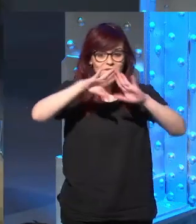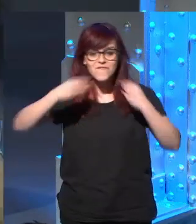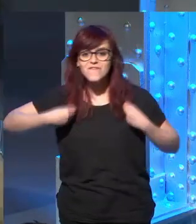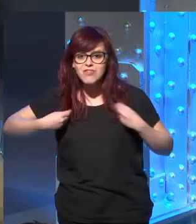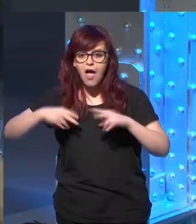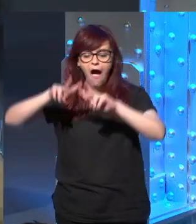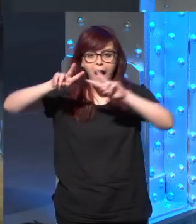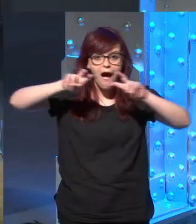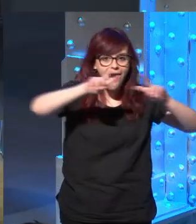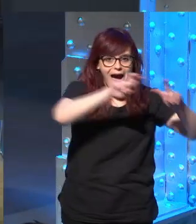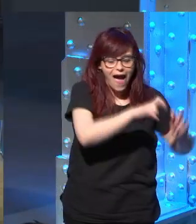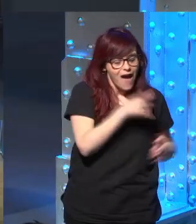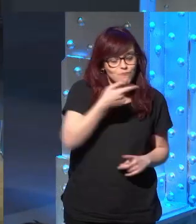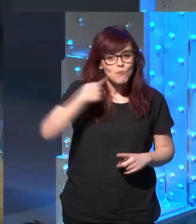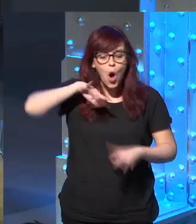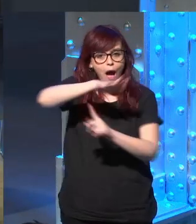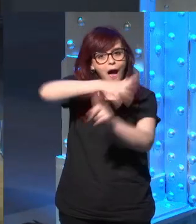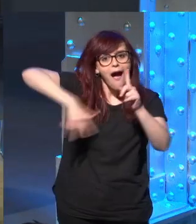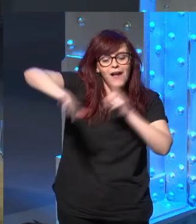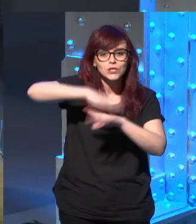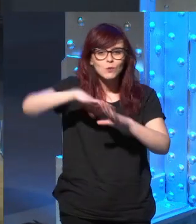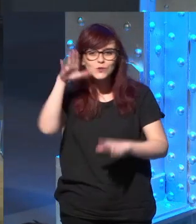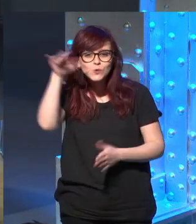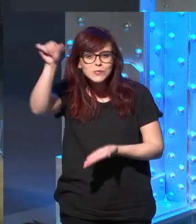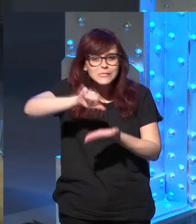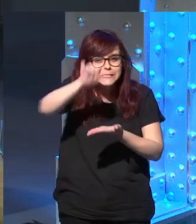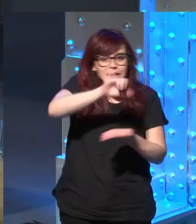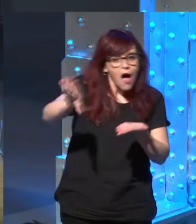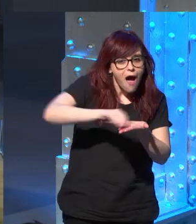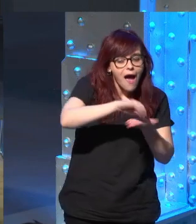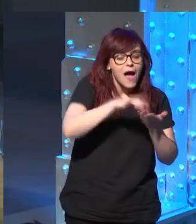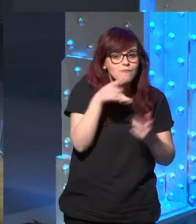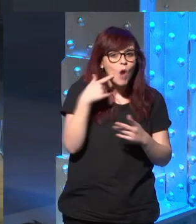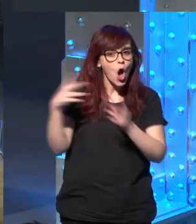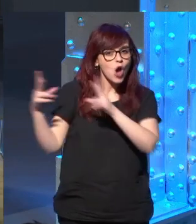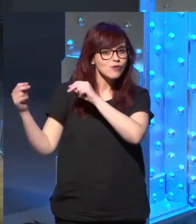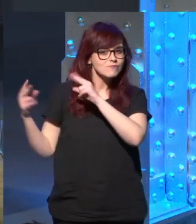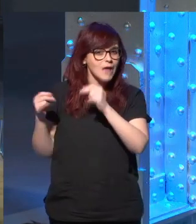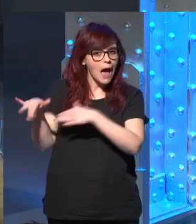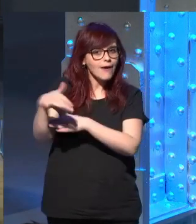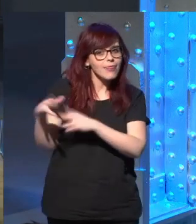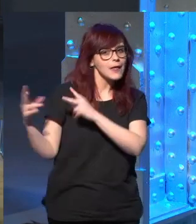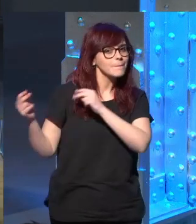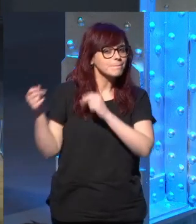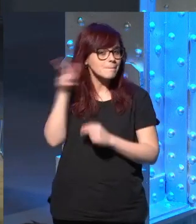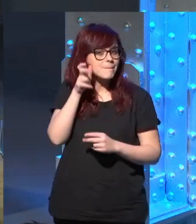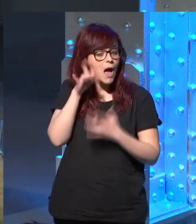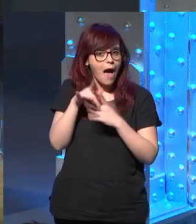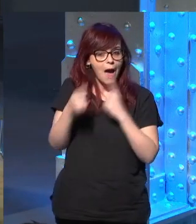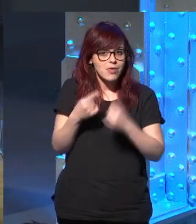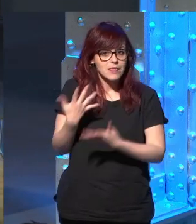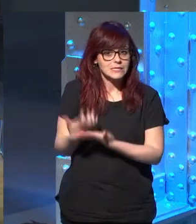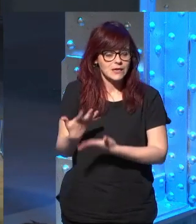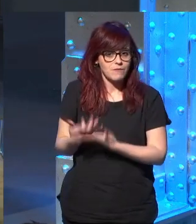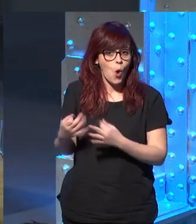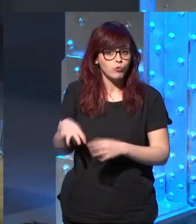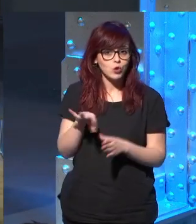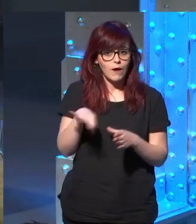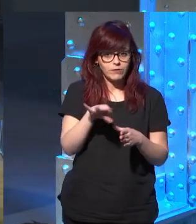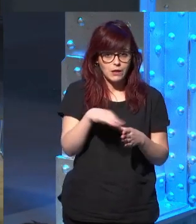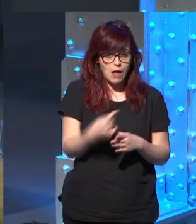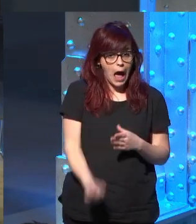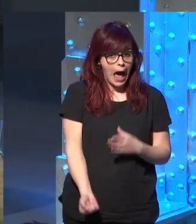todo lo que pasa a mi alrededor, escuchar todo lo que me cuentan, cotillear las conversaciones de otros por la calle, incluso llegando a grabarlas, como acabo de hacer en la